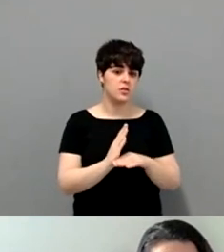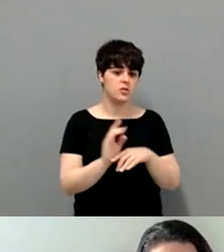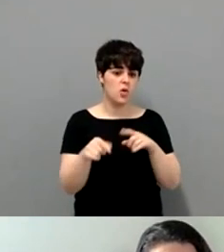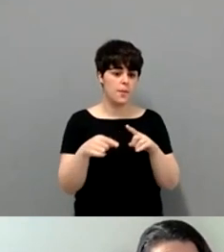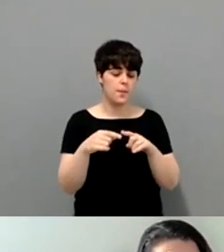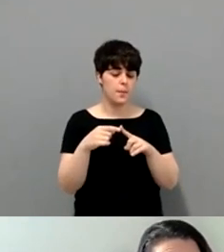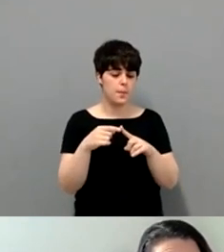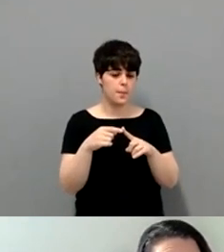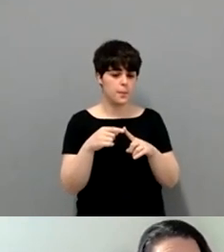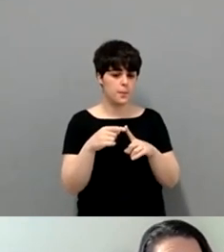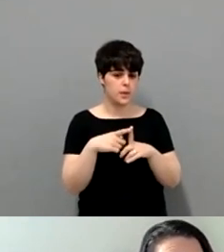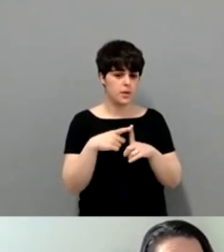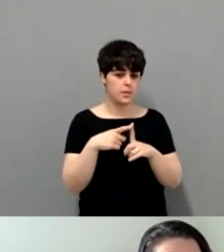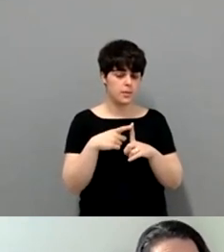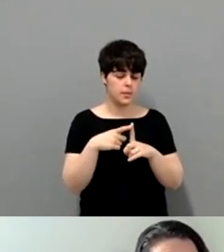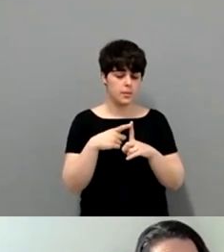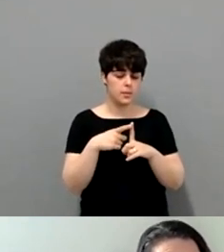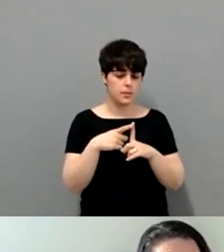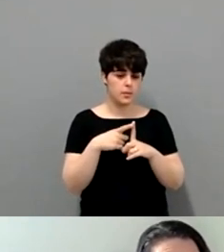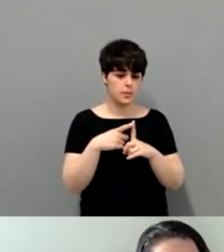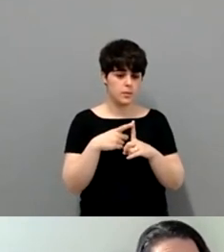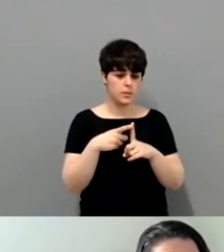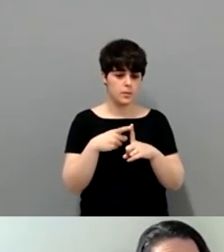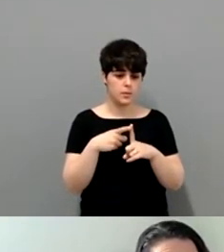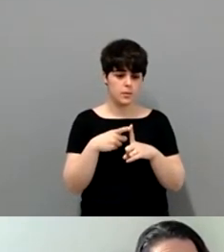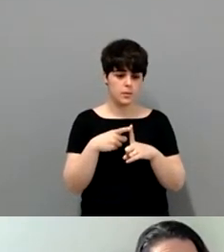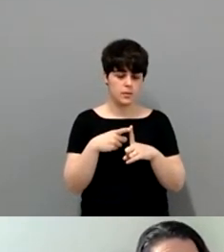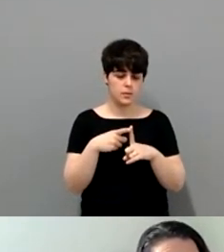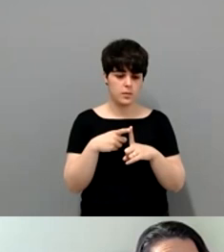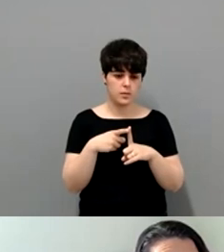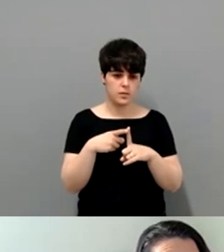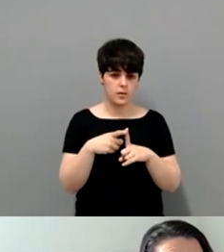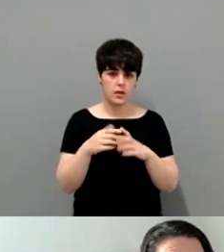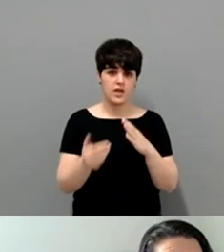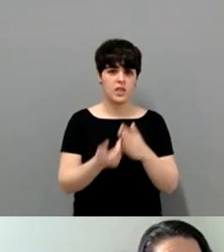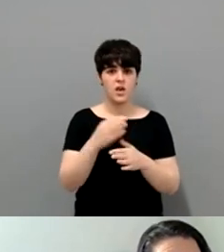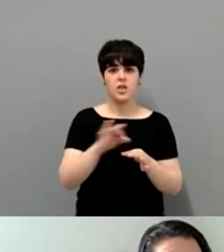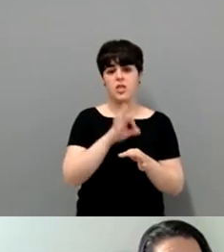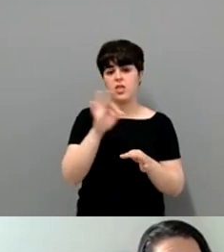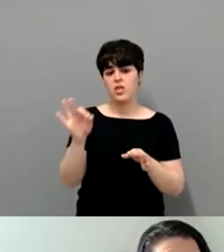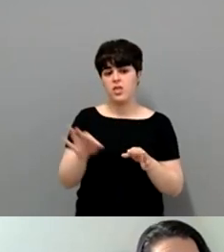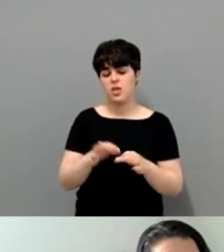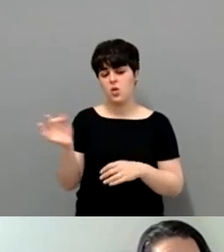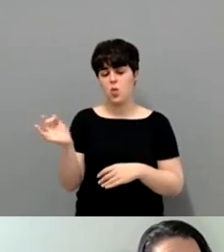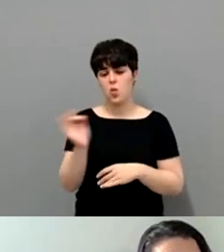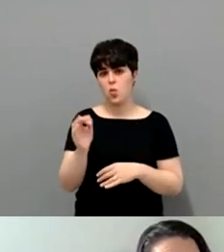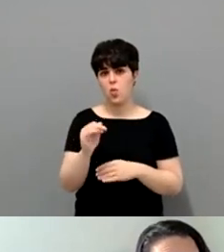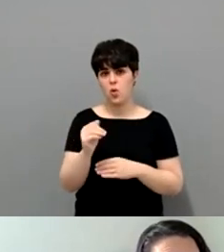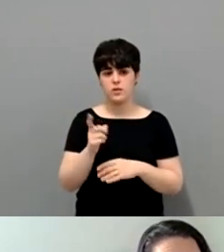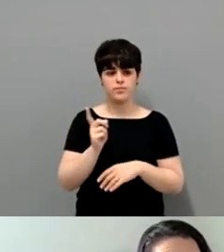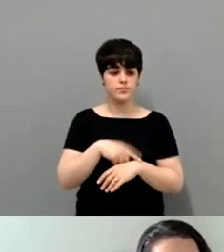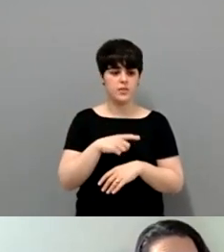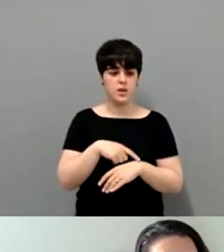las logopedas no están todo el día o todo el horario lectivo en